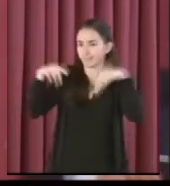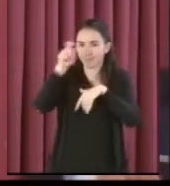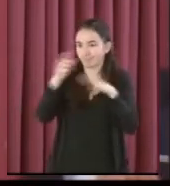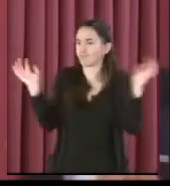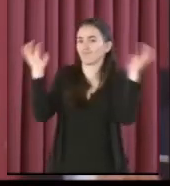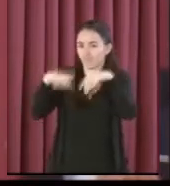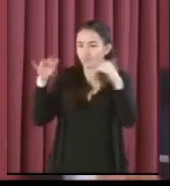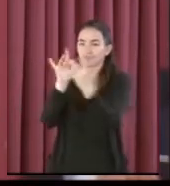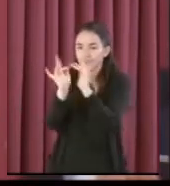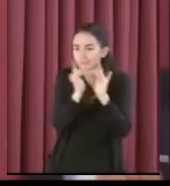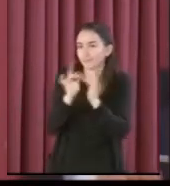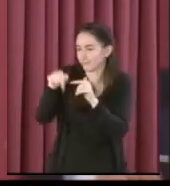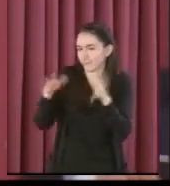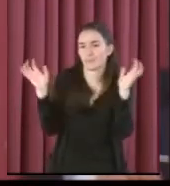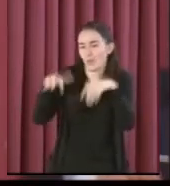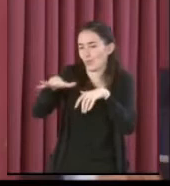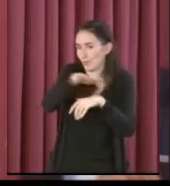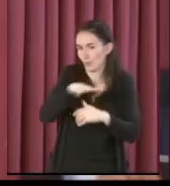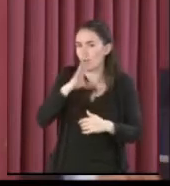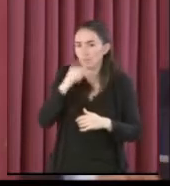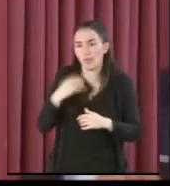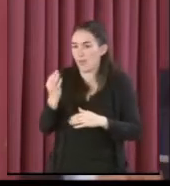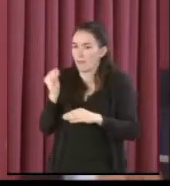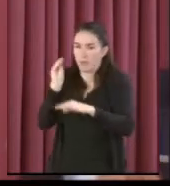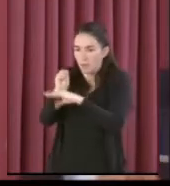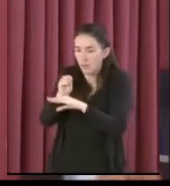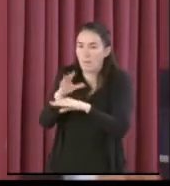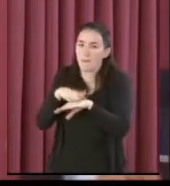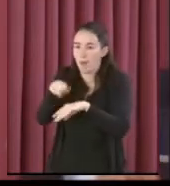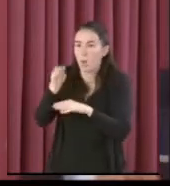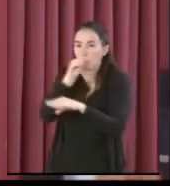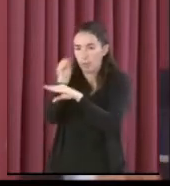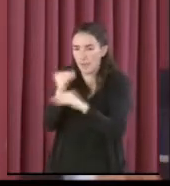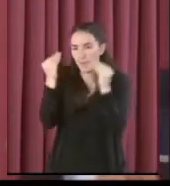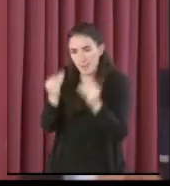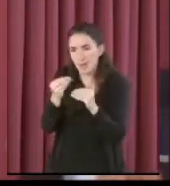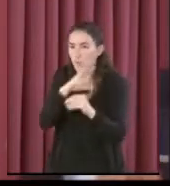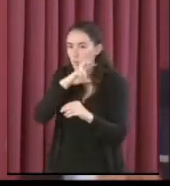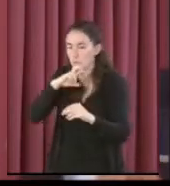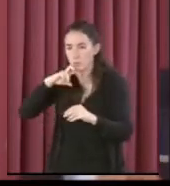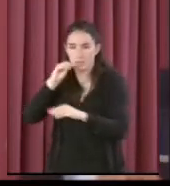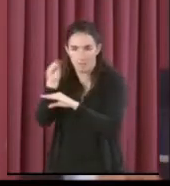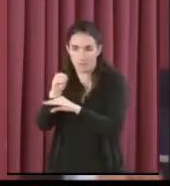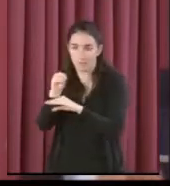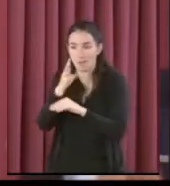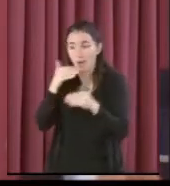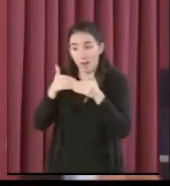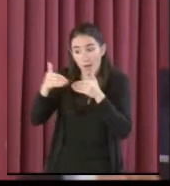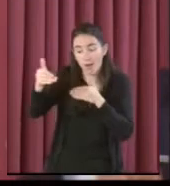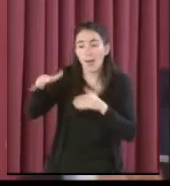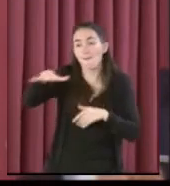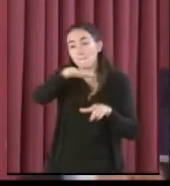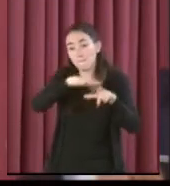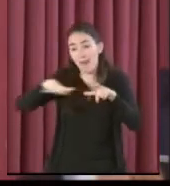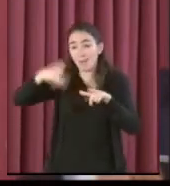invertimos en ellas y generamos nuevos espacios. En este contexto se enmarca la construcción de la nueva plaza Presidente Adolfo